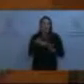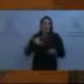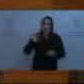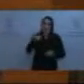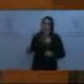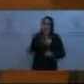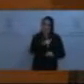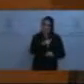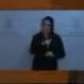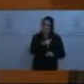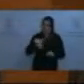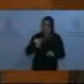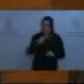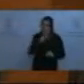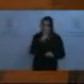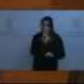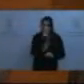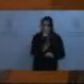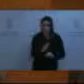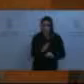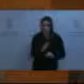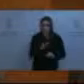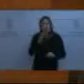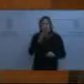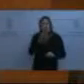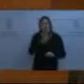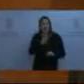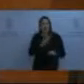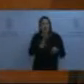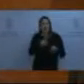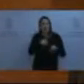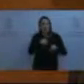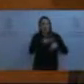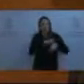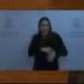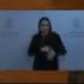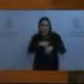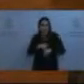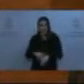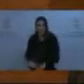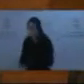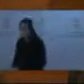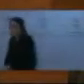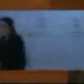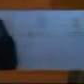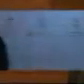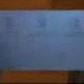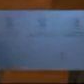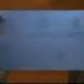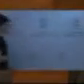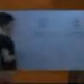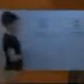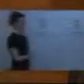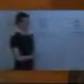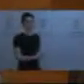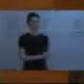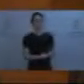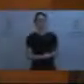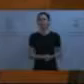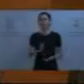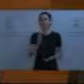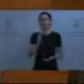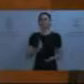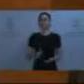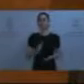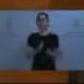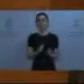un intervencionismo directo y un cierto dirigismo. Y yo creo que eso sí que incide